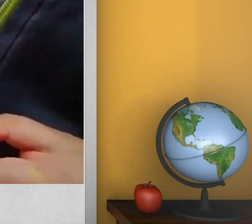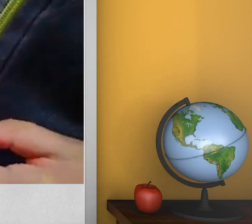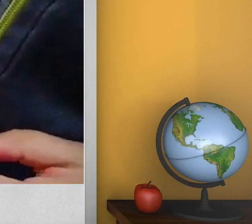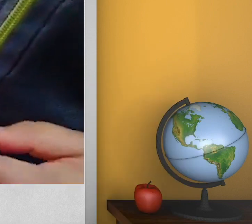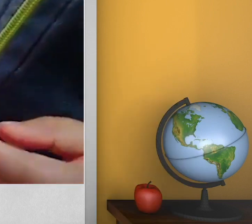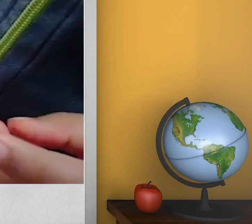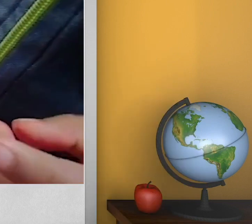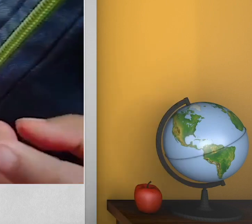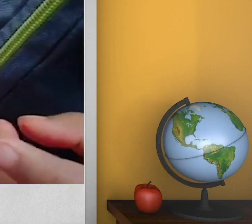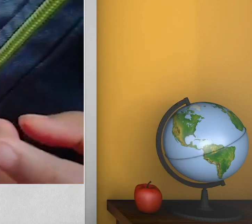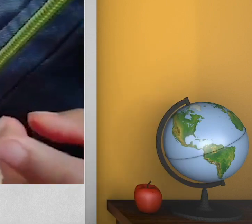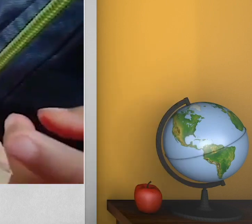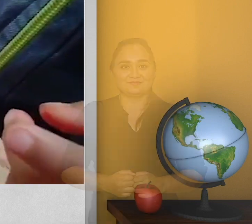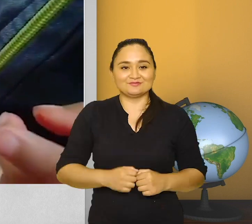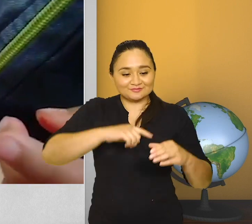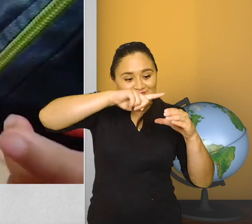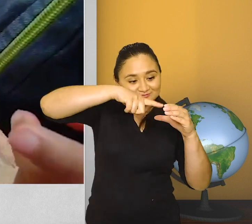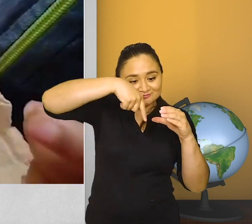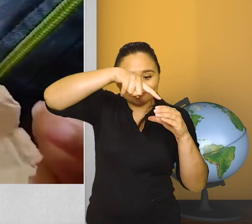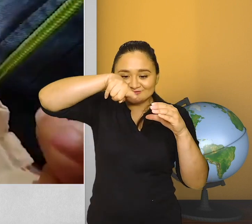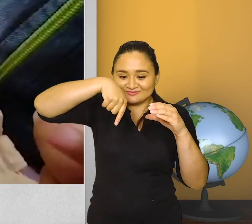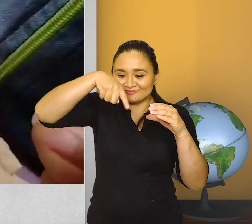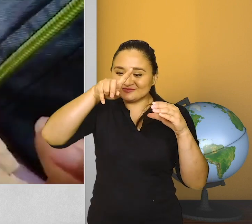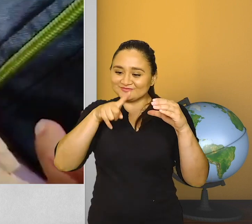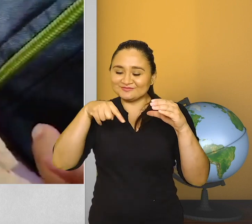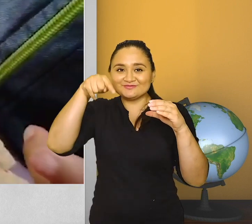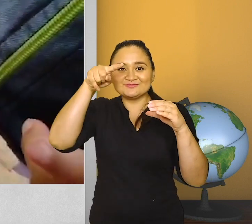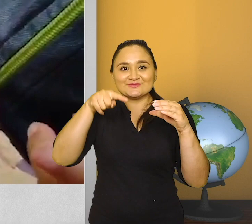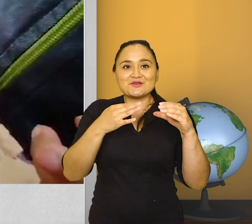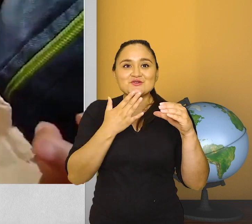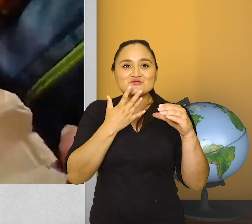Eso. Pintar de ojo.